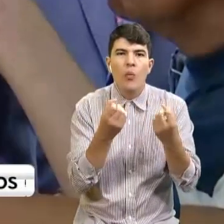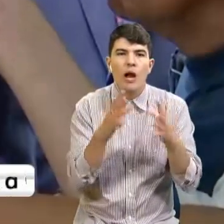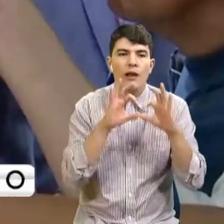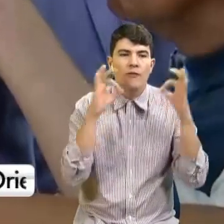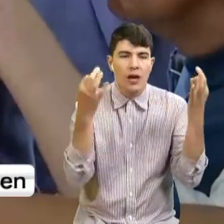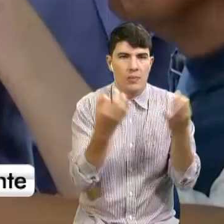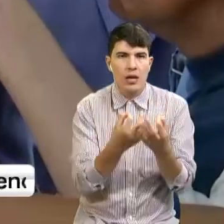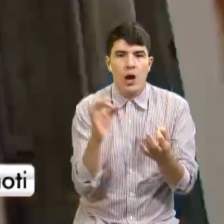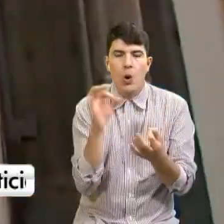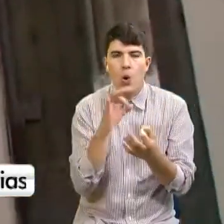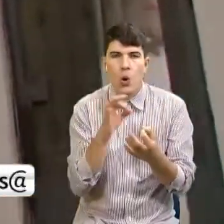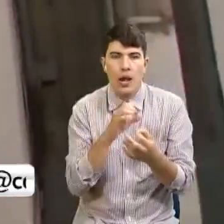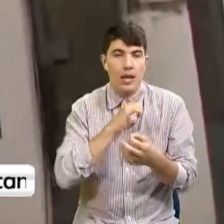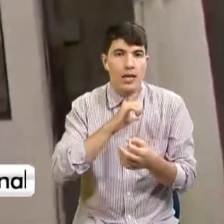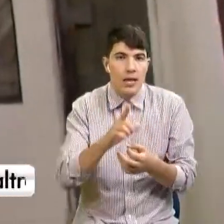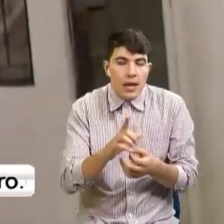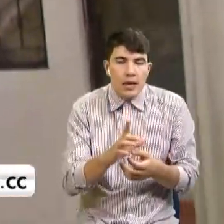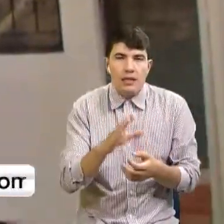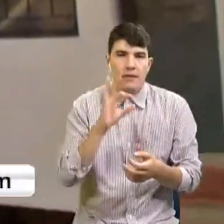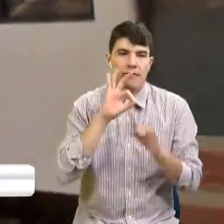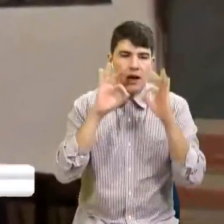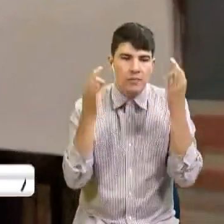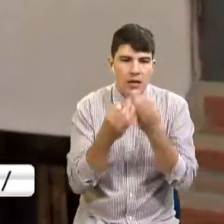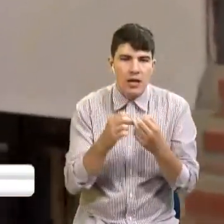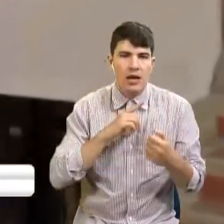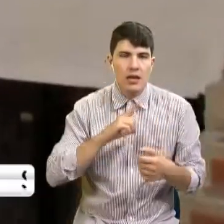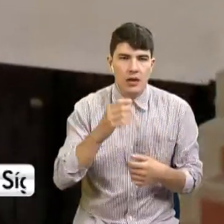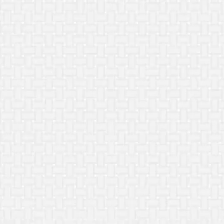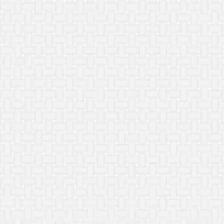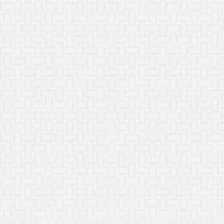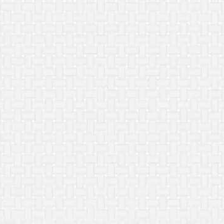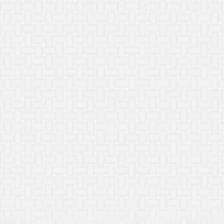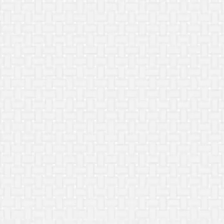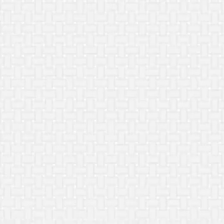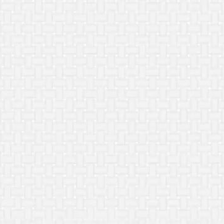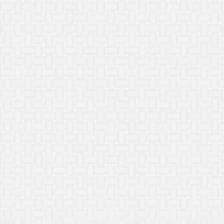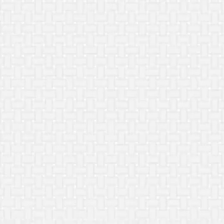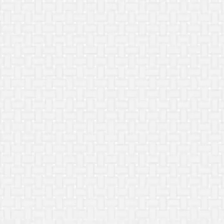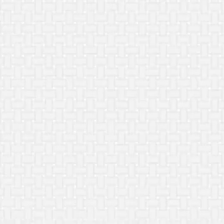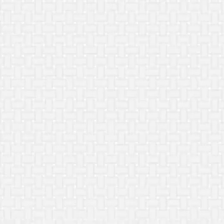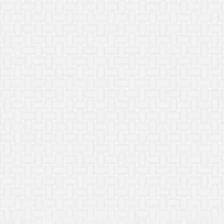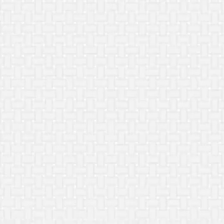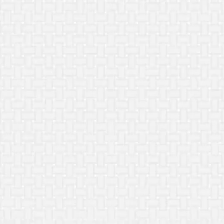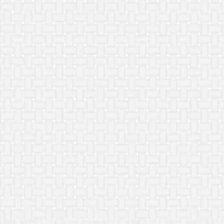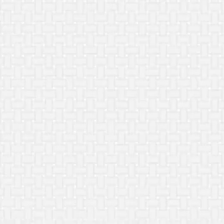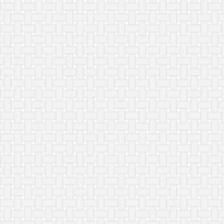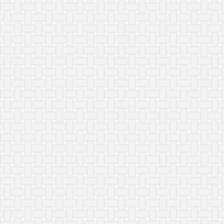familia, personas en condiciones especiales y la gente que se encuentra en la invasión.